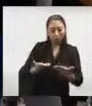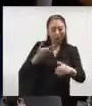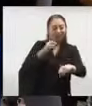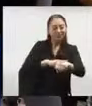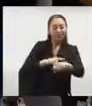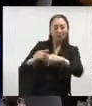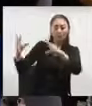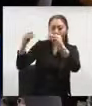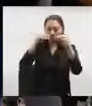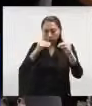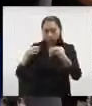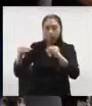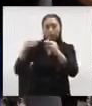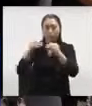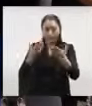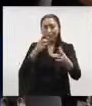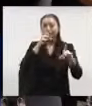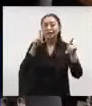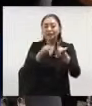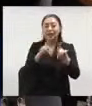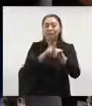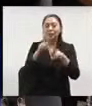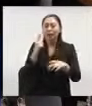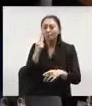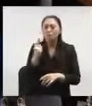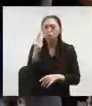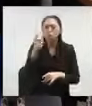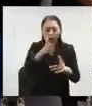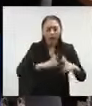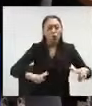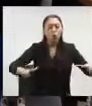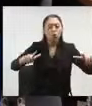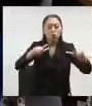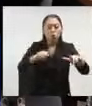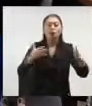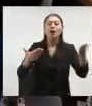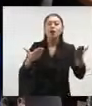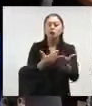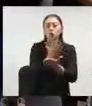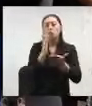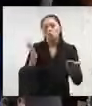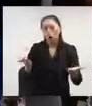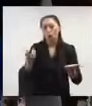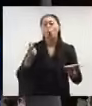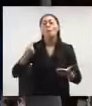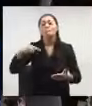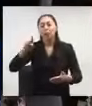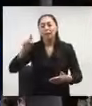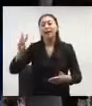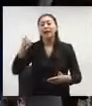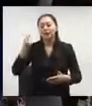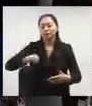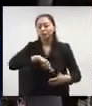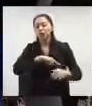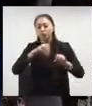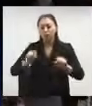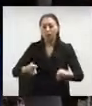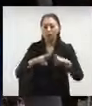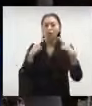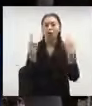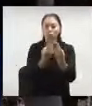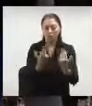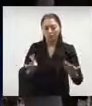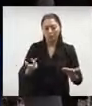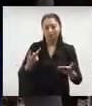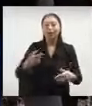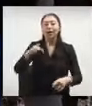de la posibilidad de explorar una nueva sede, una tercera opción. Y en eso estamos. Vamos